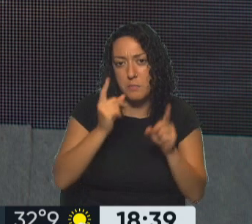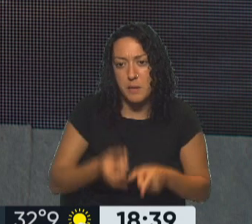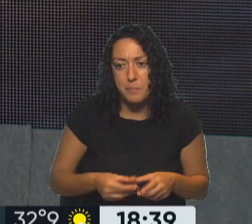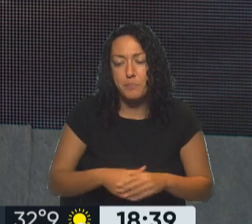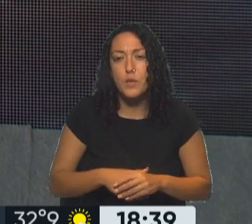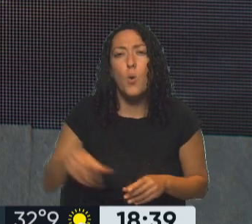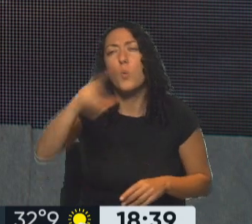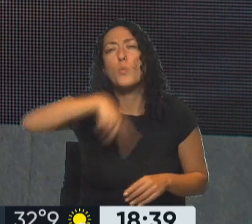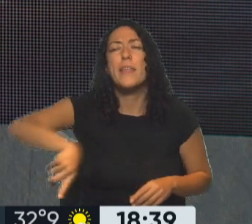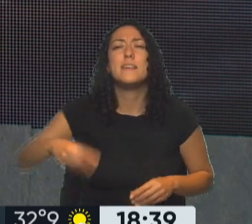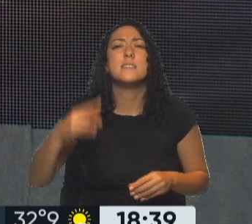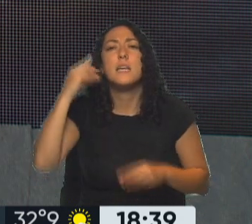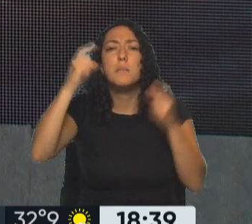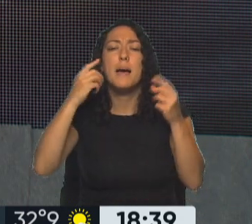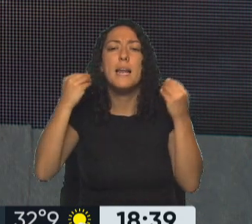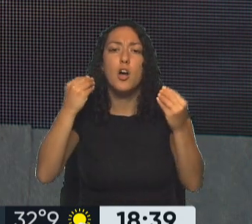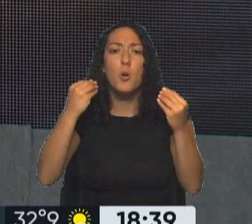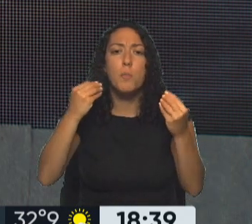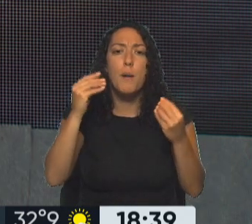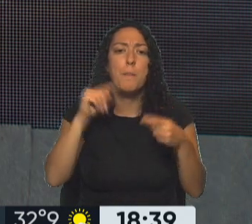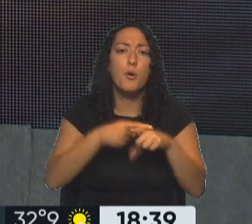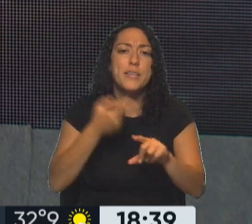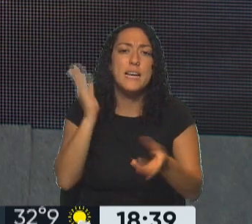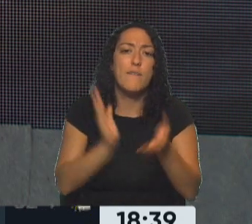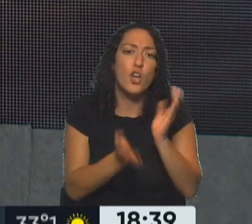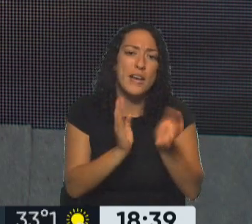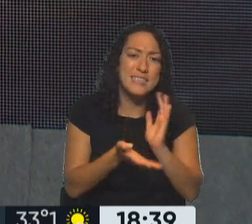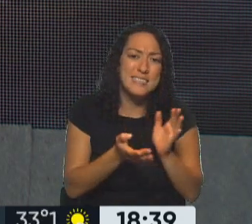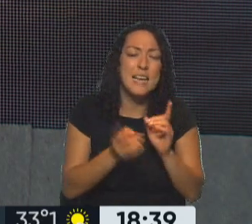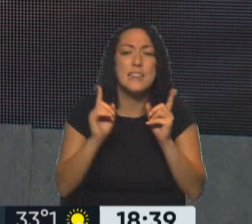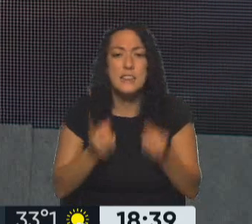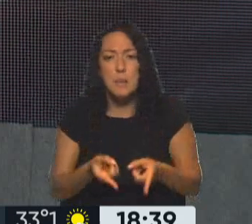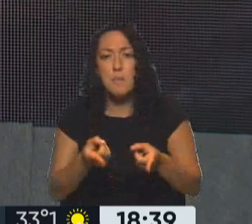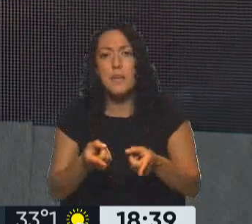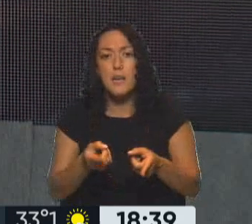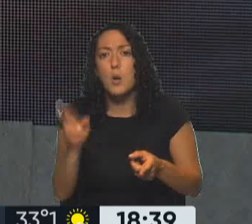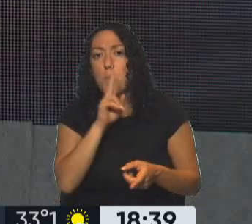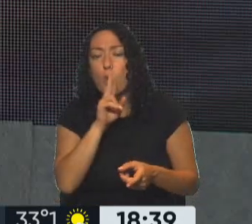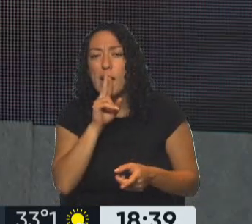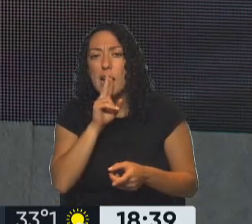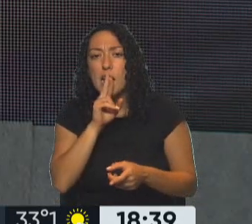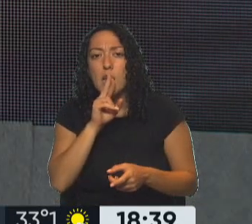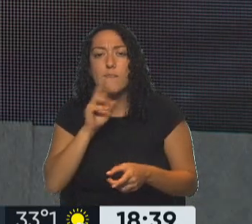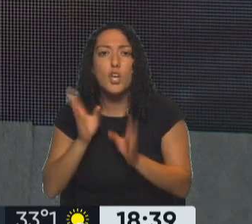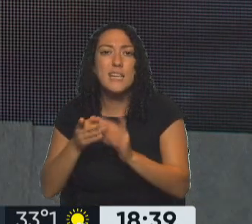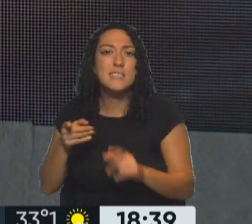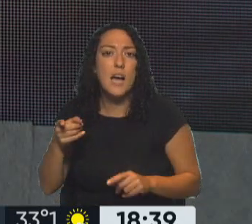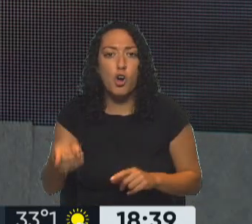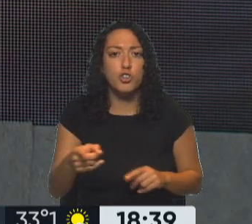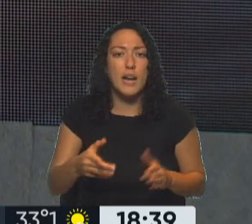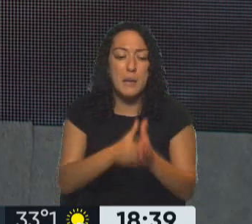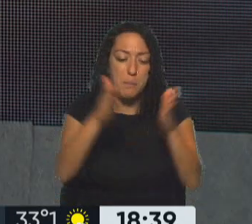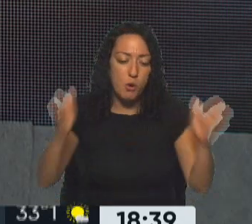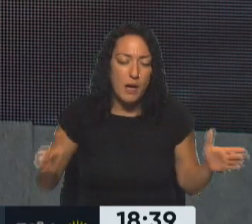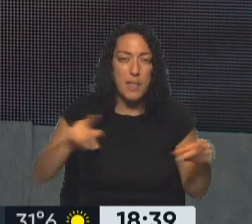imaginan ustedes la violencia política y violencia contra la mujer en tiempos de